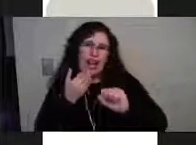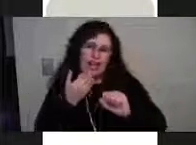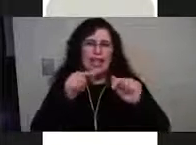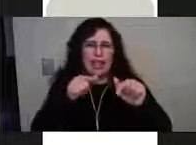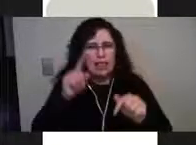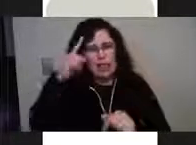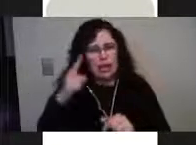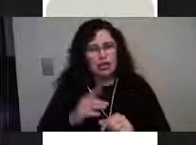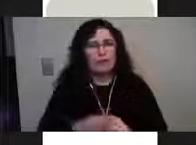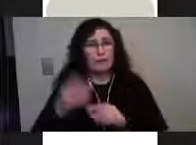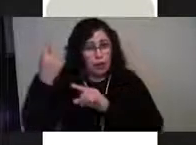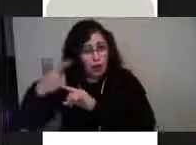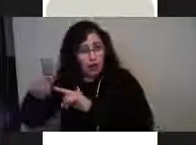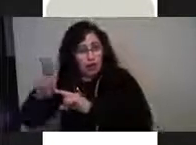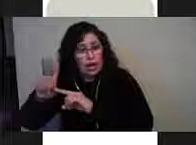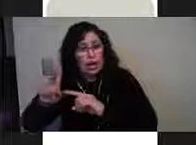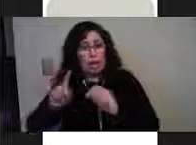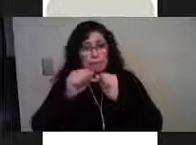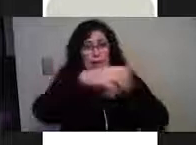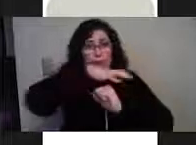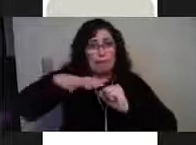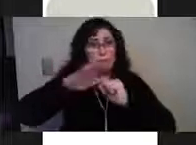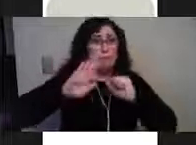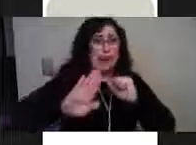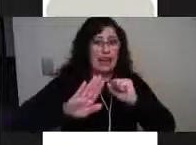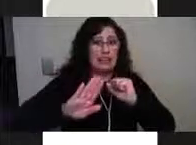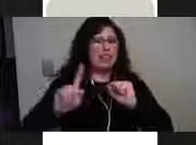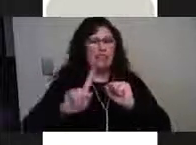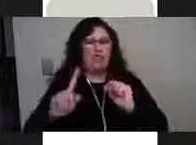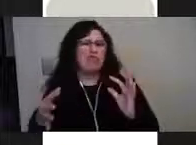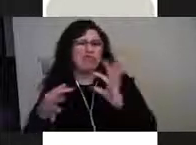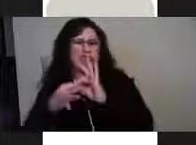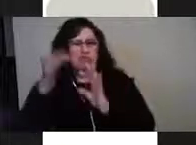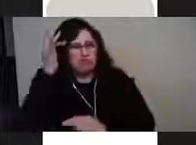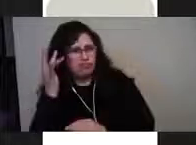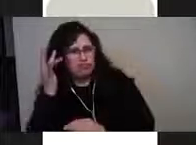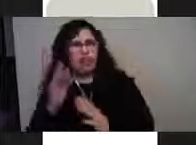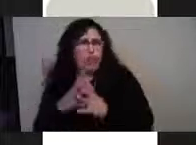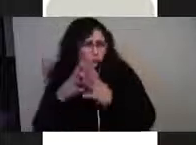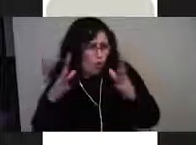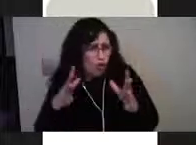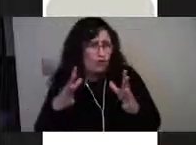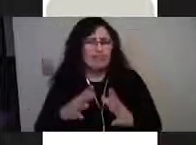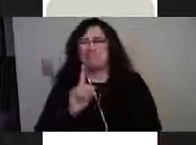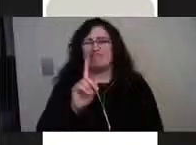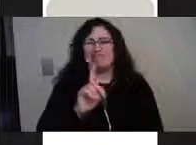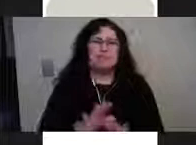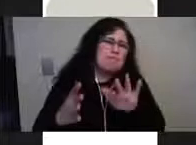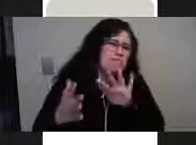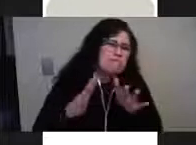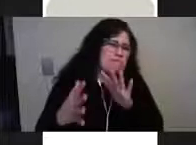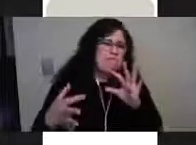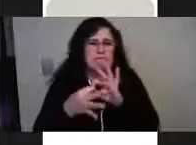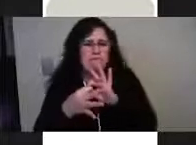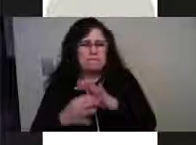demás parálisis cerebral en general no están tan asociadas a discapacidad intelectual o retardo mental, como lo quieran